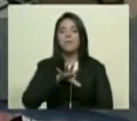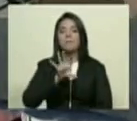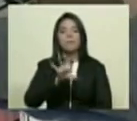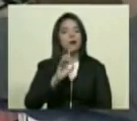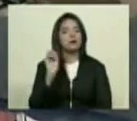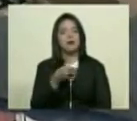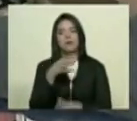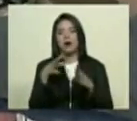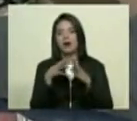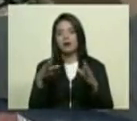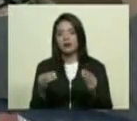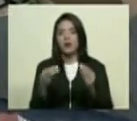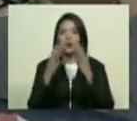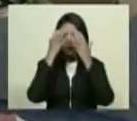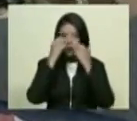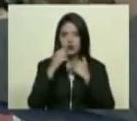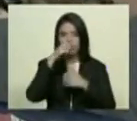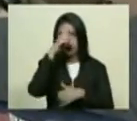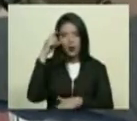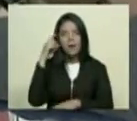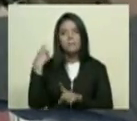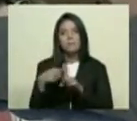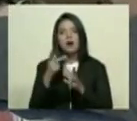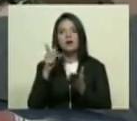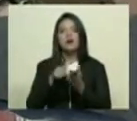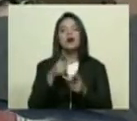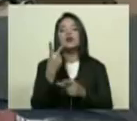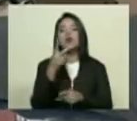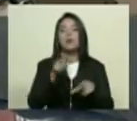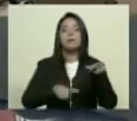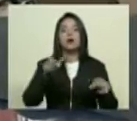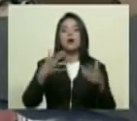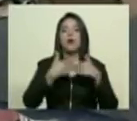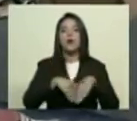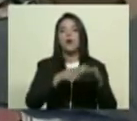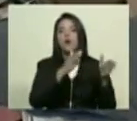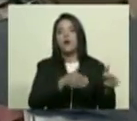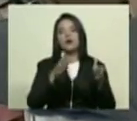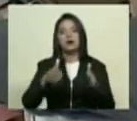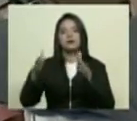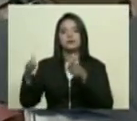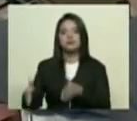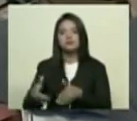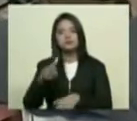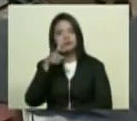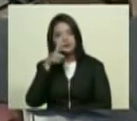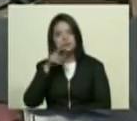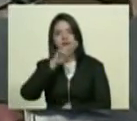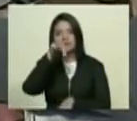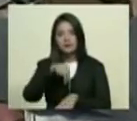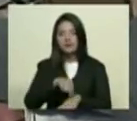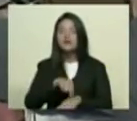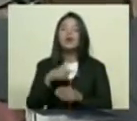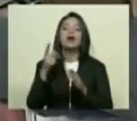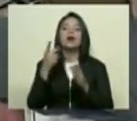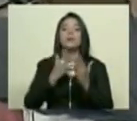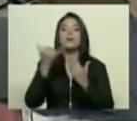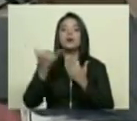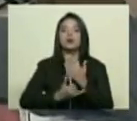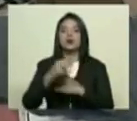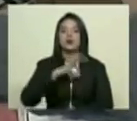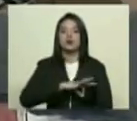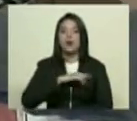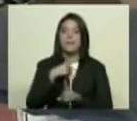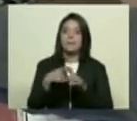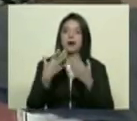todos tupamaro y la presencia de dos representantes de organizaciones de observación nacional que son proyecto social y asamblea